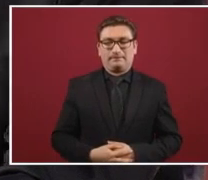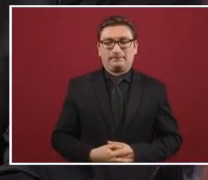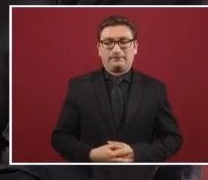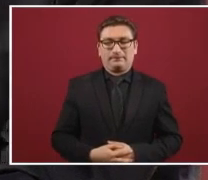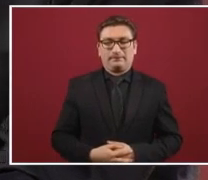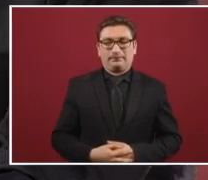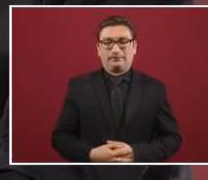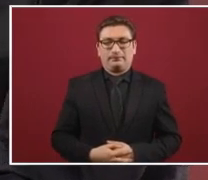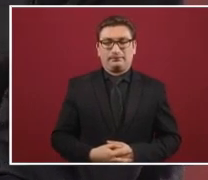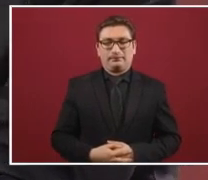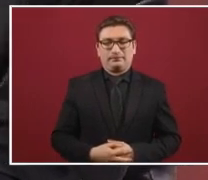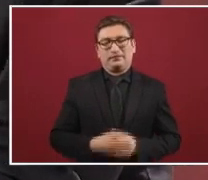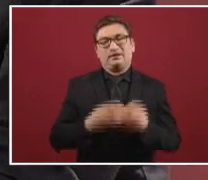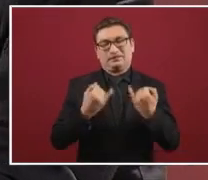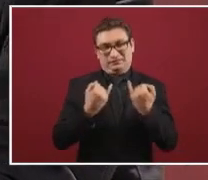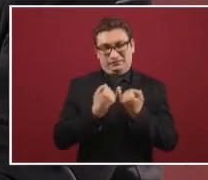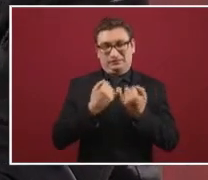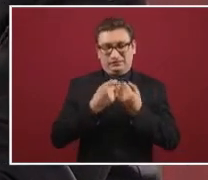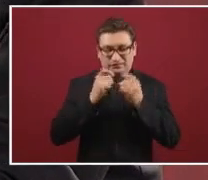la levantada